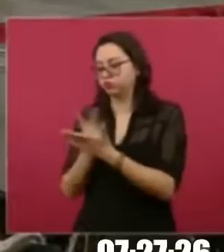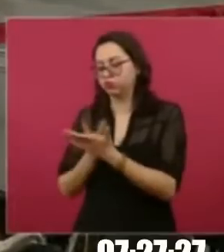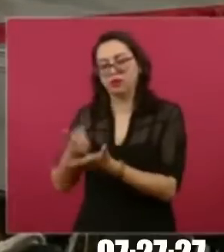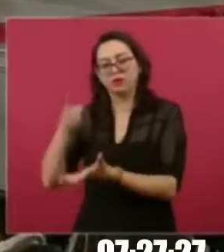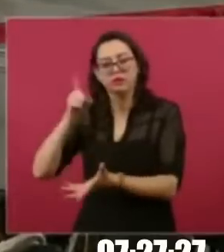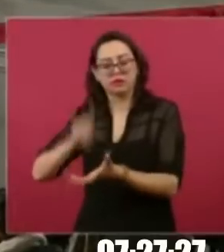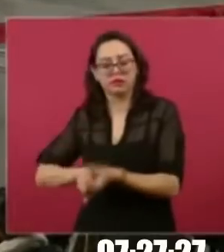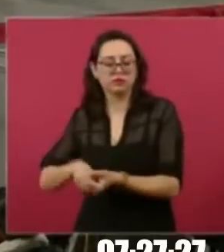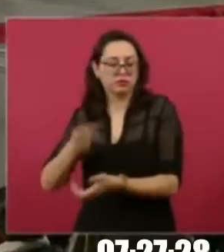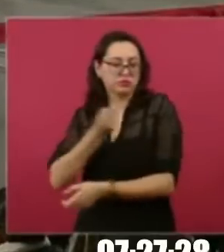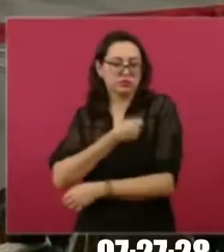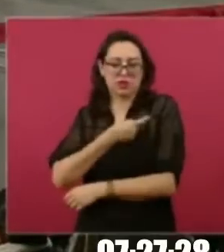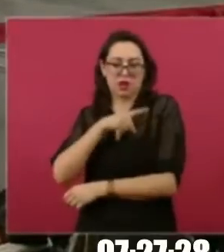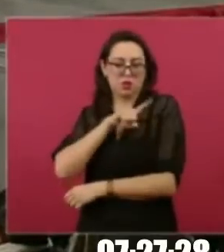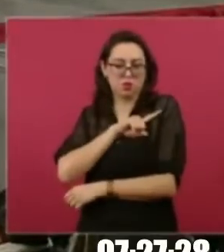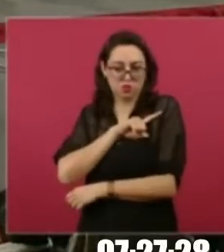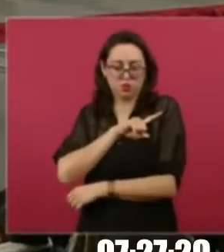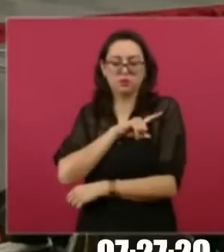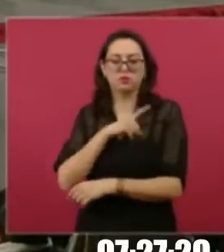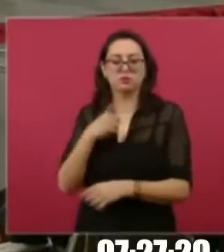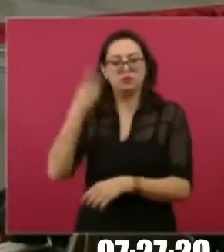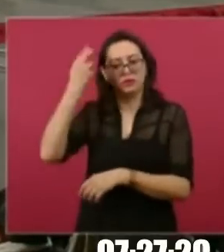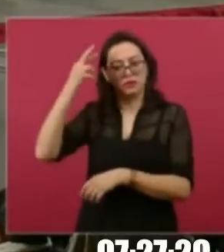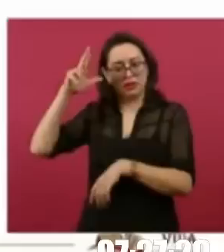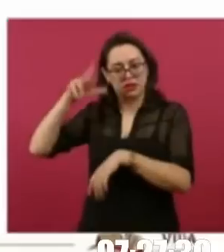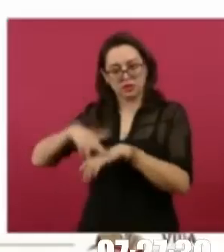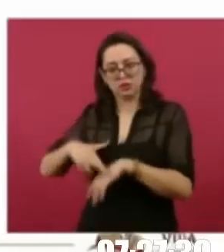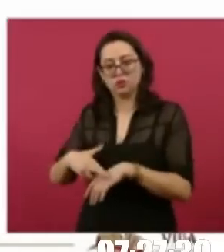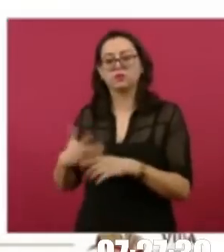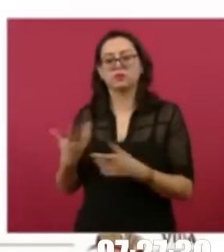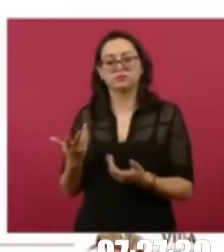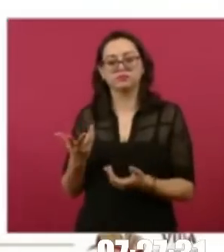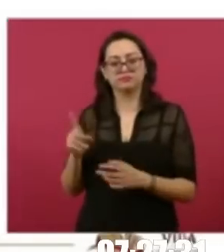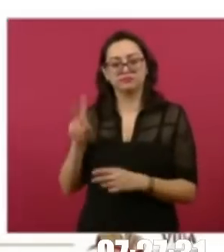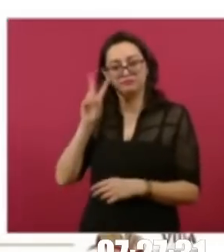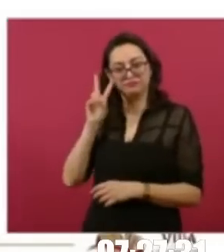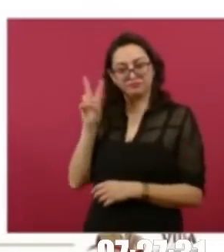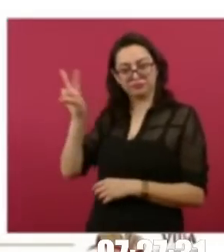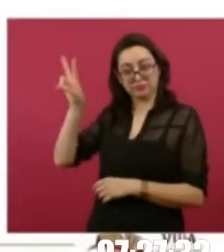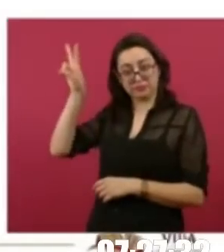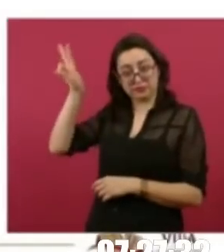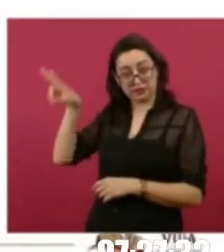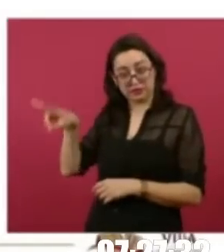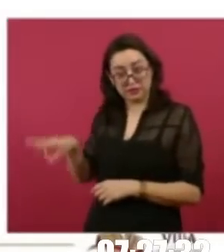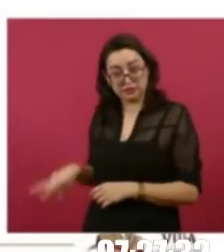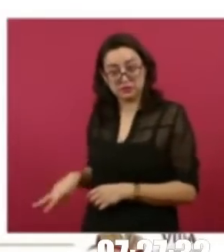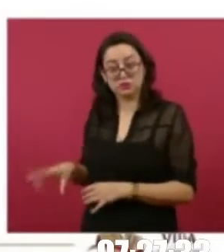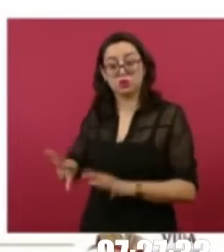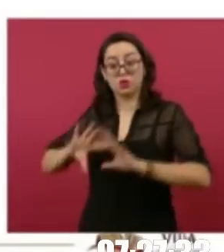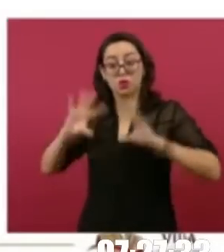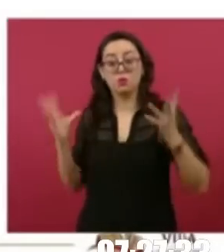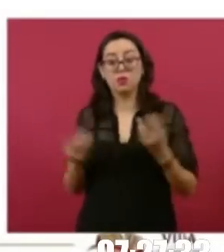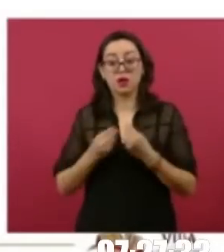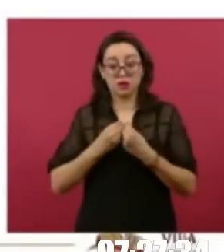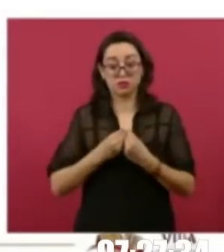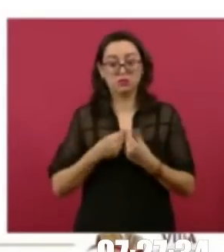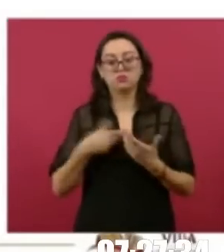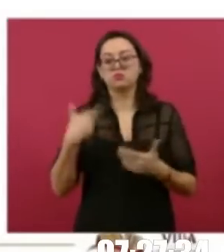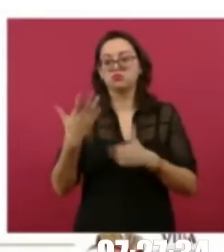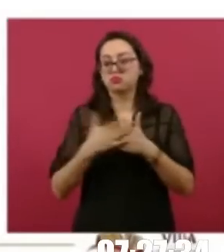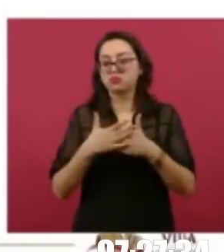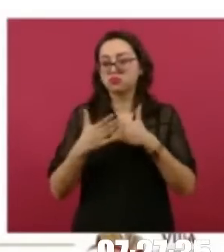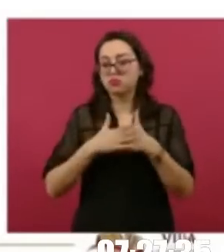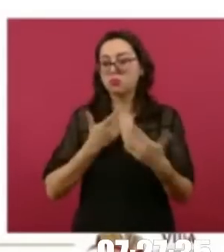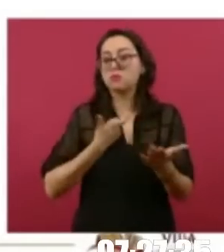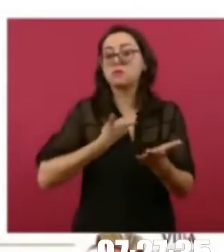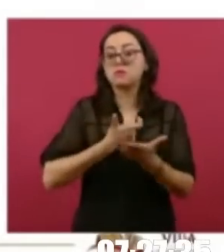prevención de la salud que se encargan de la rectoría y la salud pública de cada estado a esto estamos también ya con la